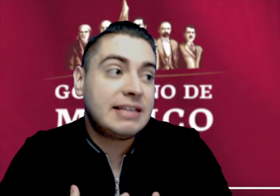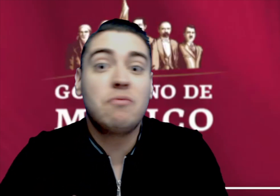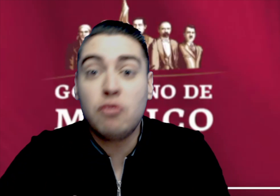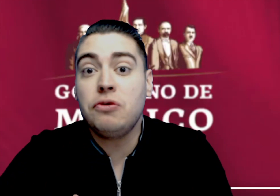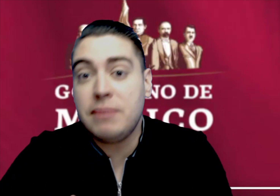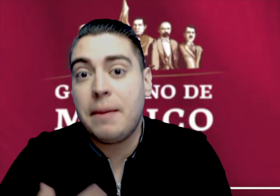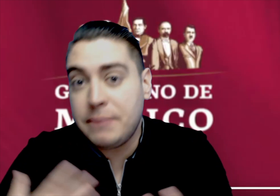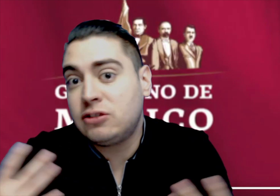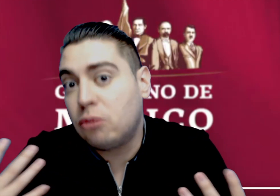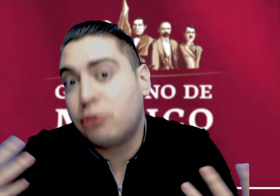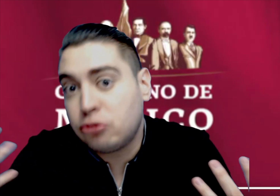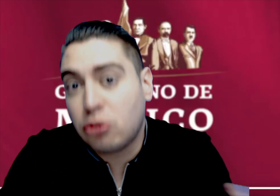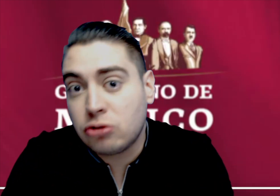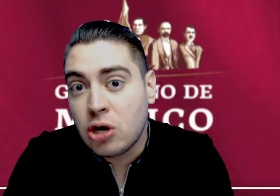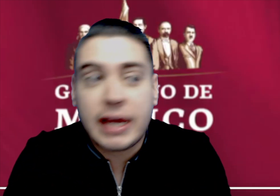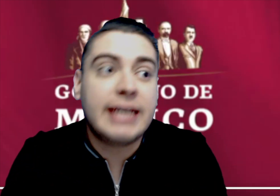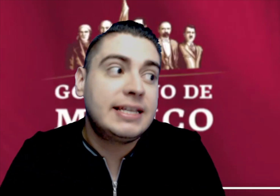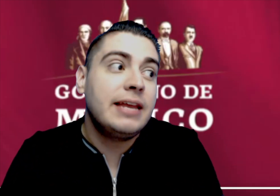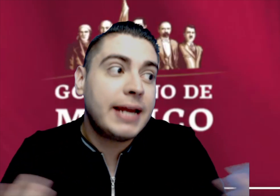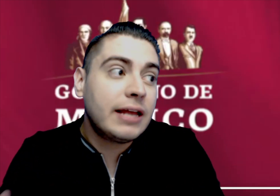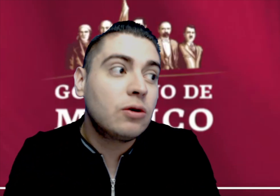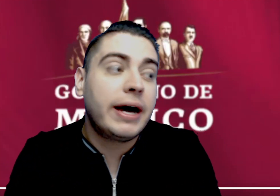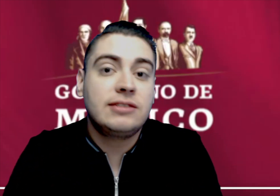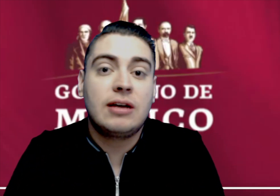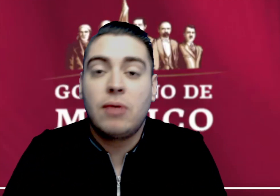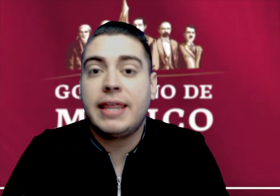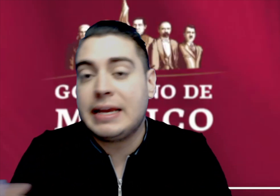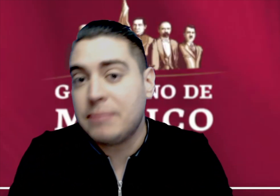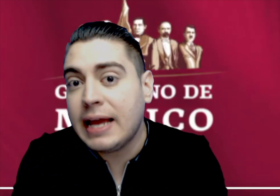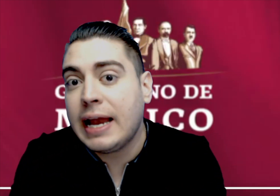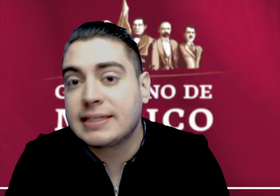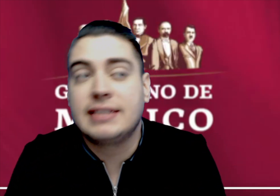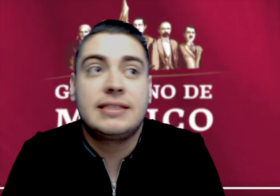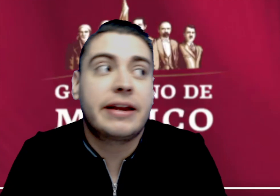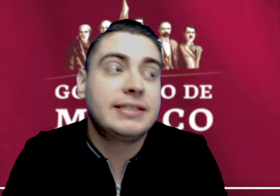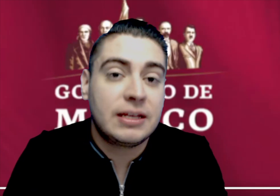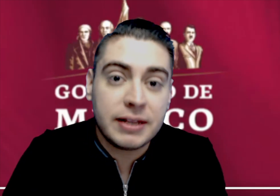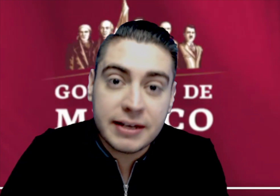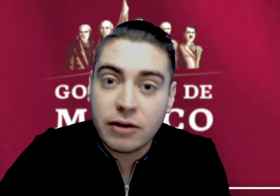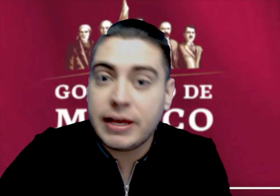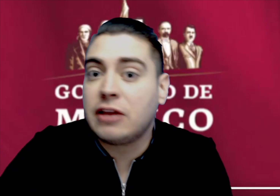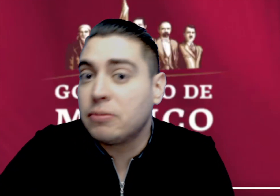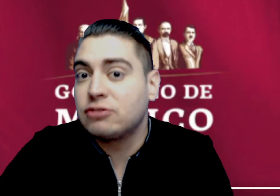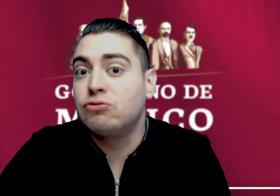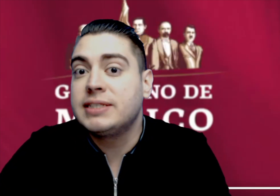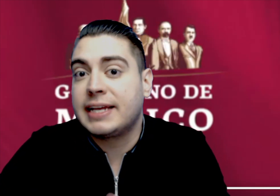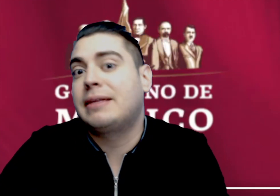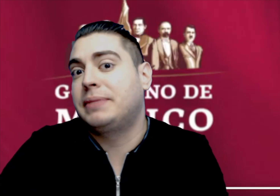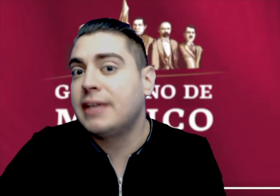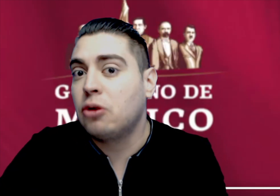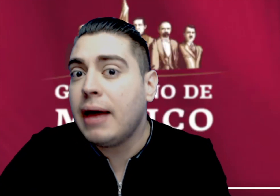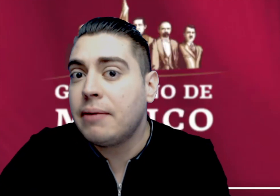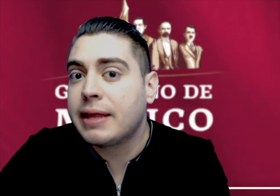está muy bien visto por todos que esté liberando a esta ola de criminales que les esté regresando el dinero y aquí nomás